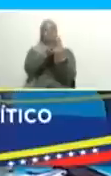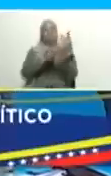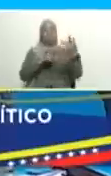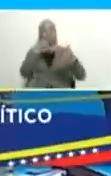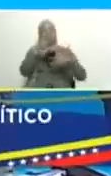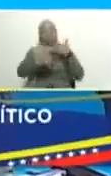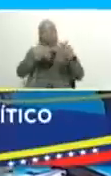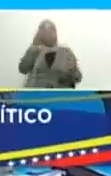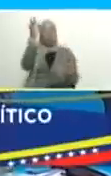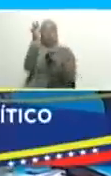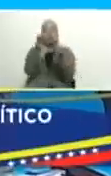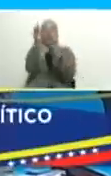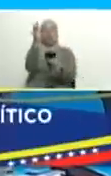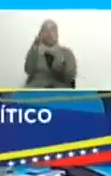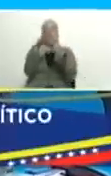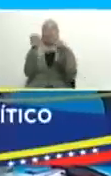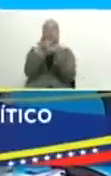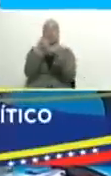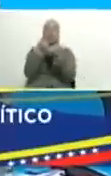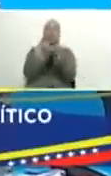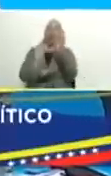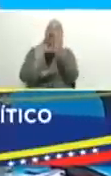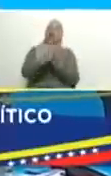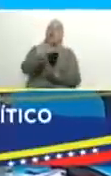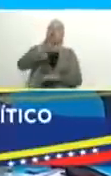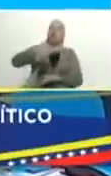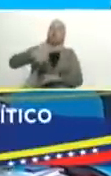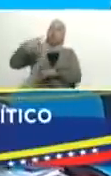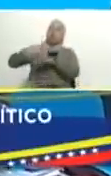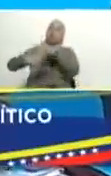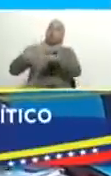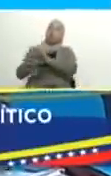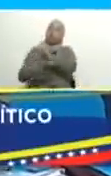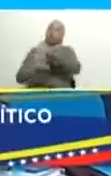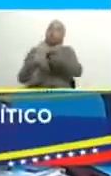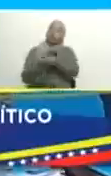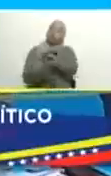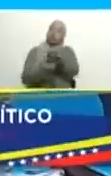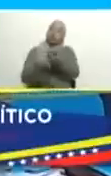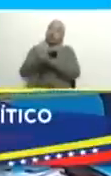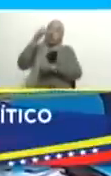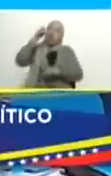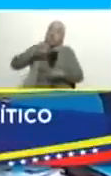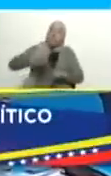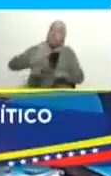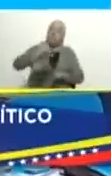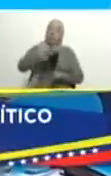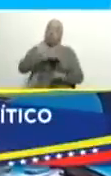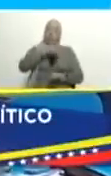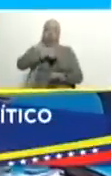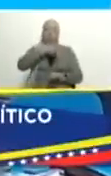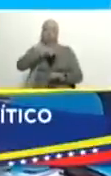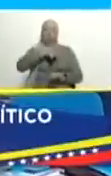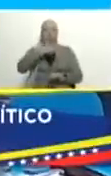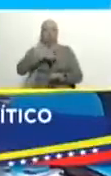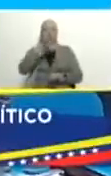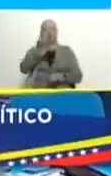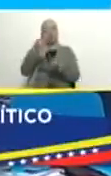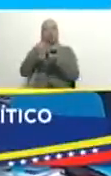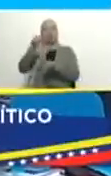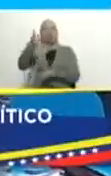un éxito seguro para repuntar los problemas más sentidos de la población. Así que el 1x10 nos ha